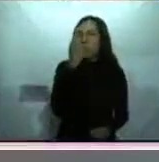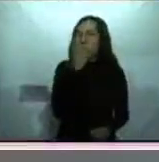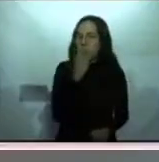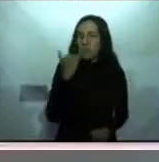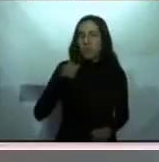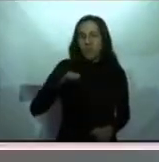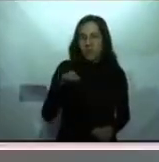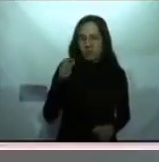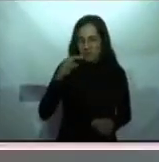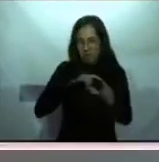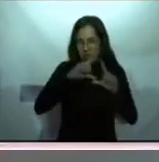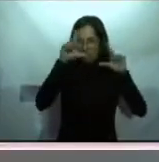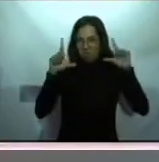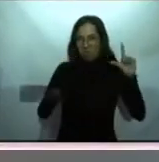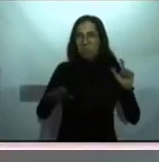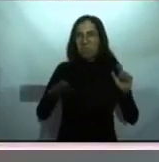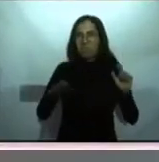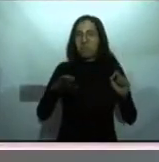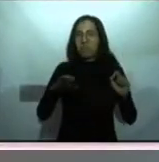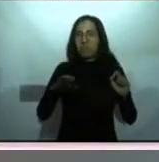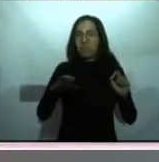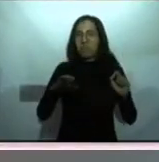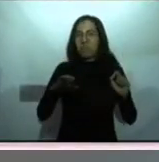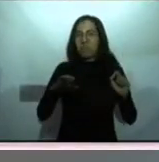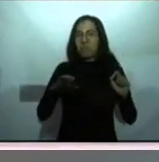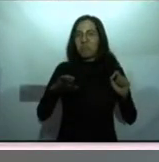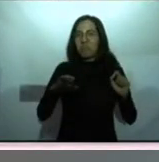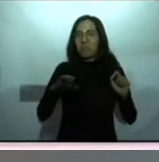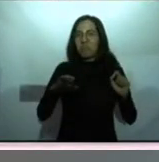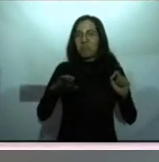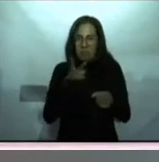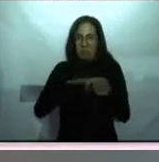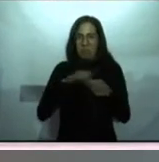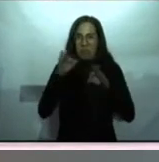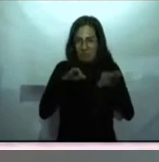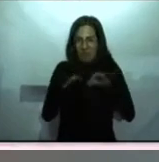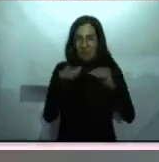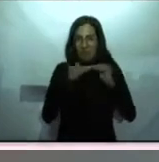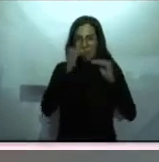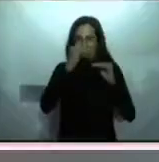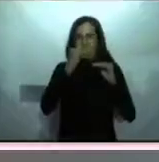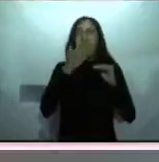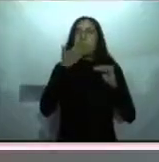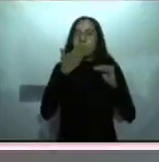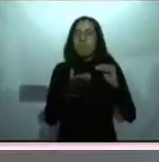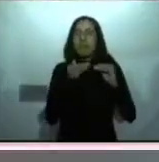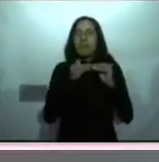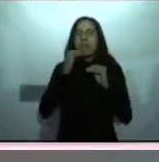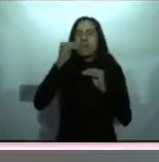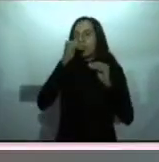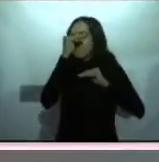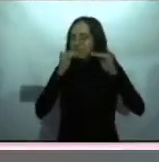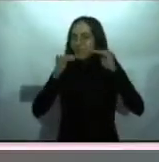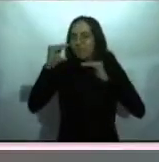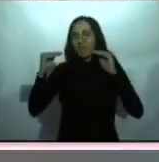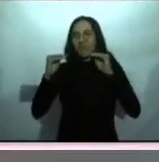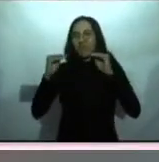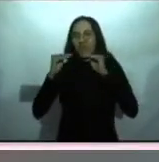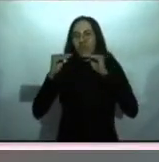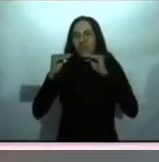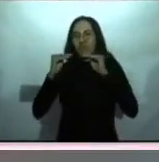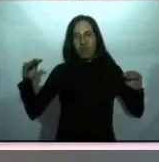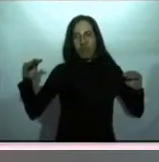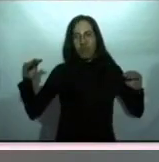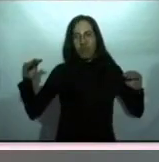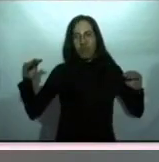Nacional, su salario mínimo debe estar equiparado al salario medio que se da